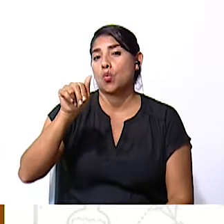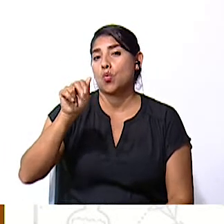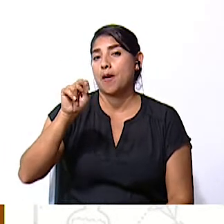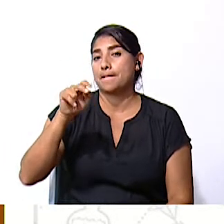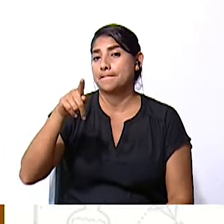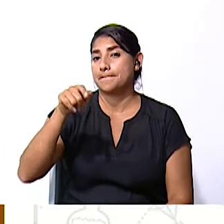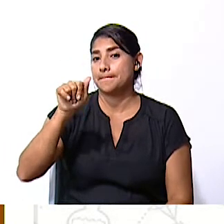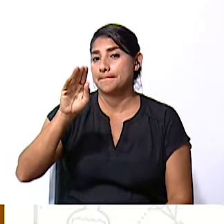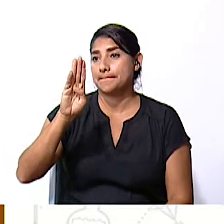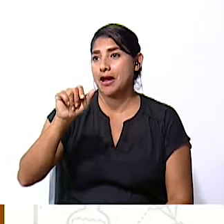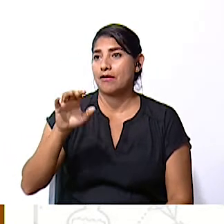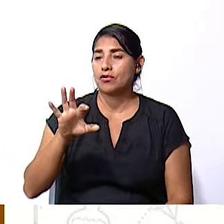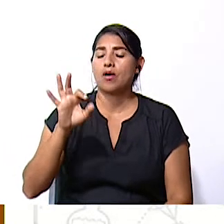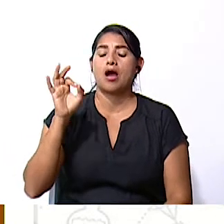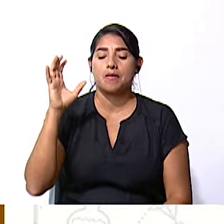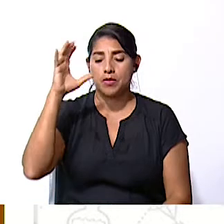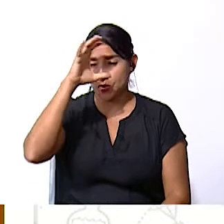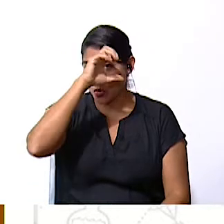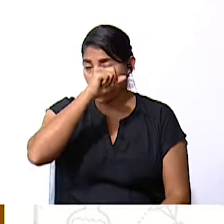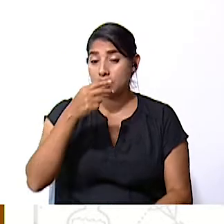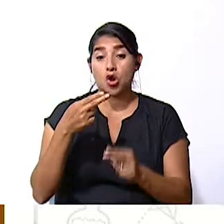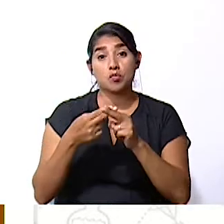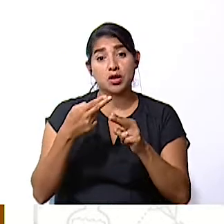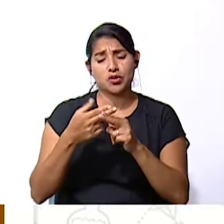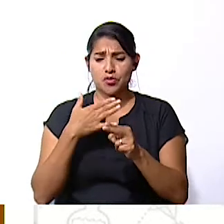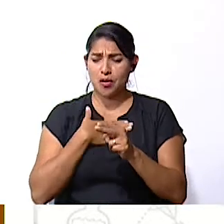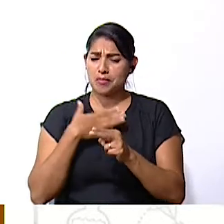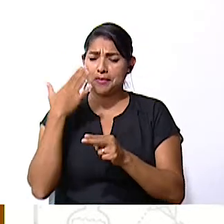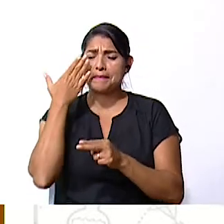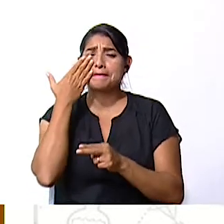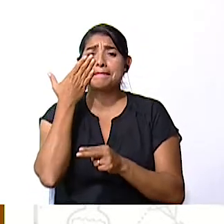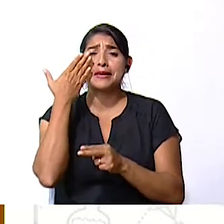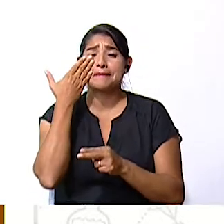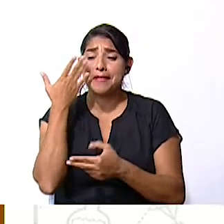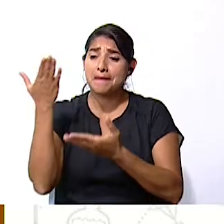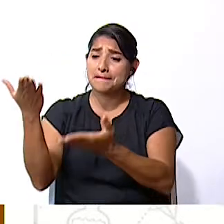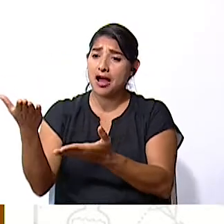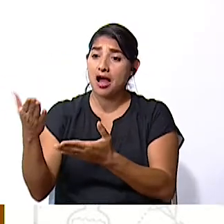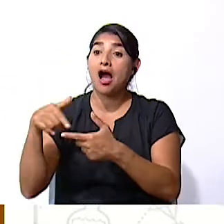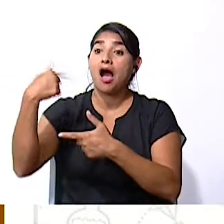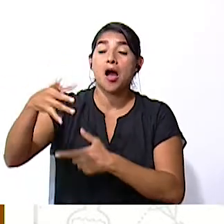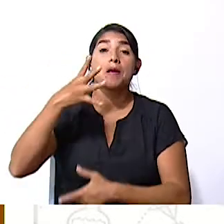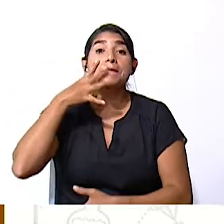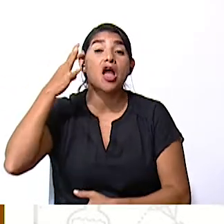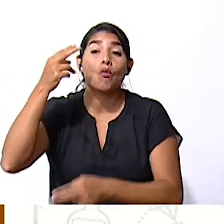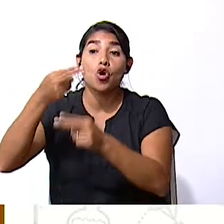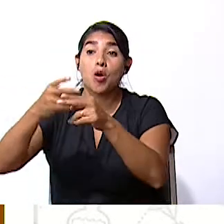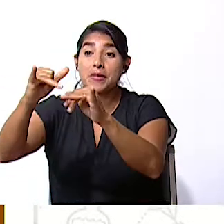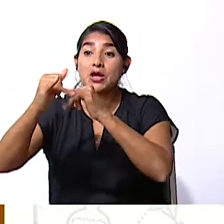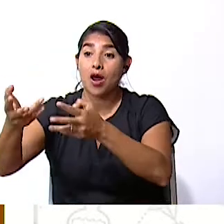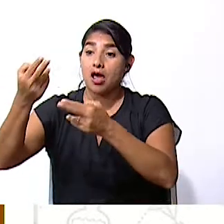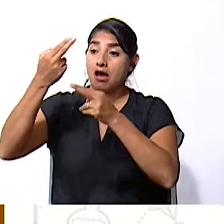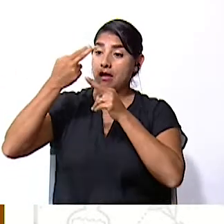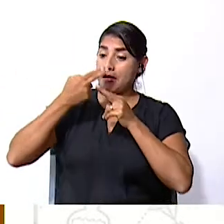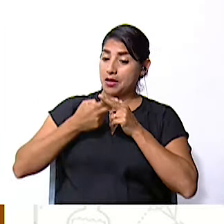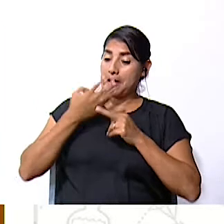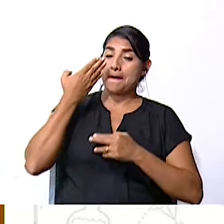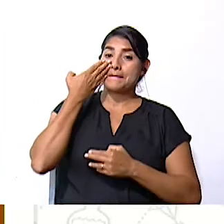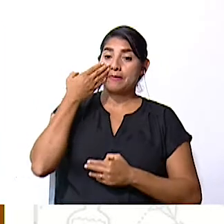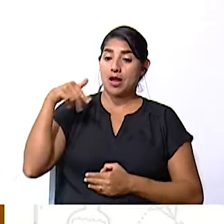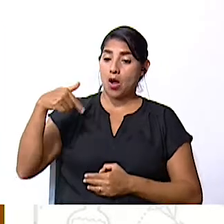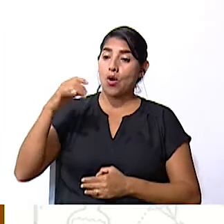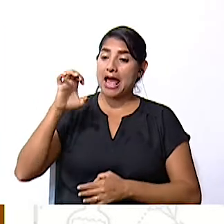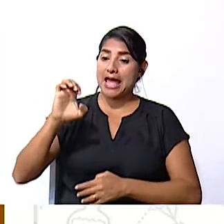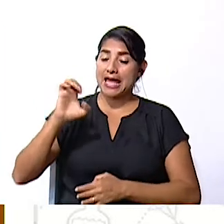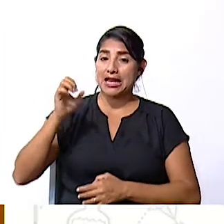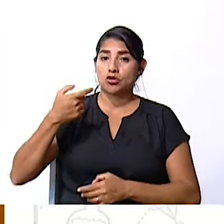Pablo. Descubrí que mami me puso ese nombre porque así se llamaba mi abuelito. En enero cumplo